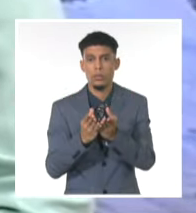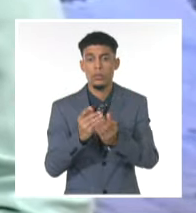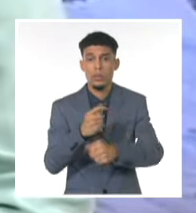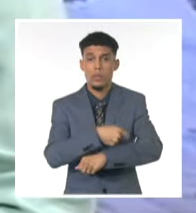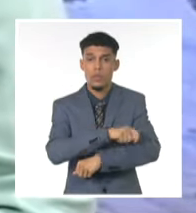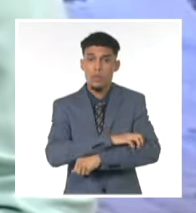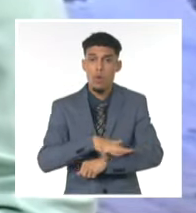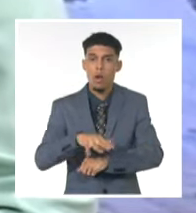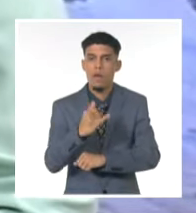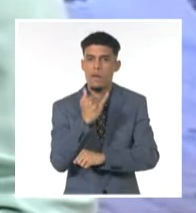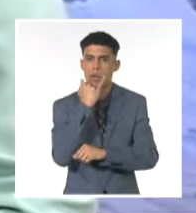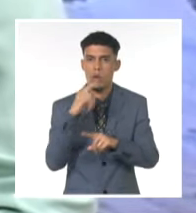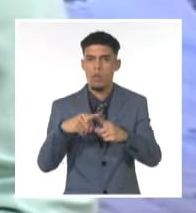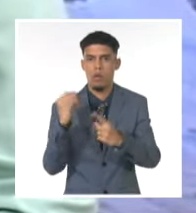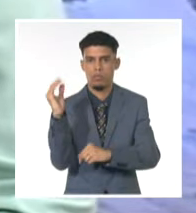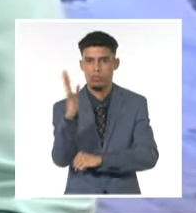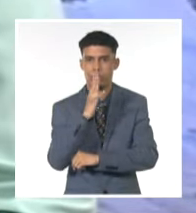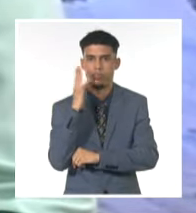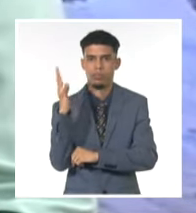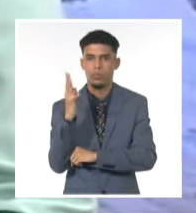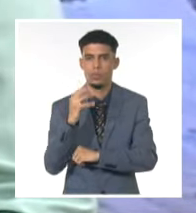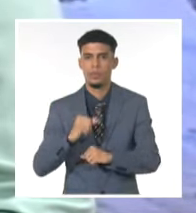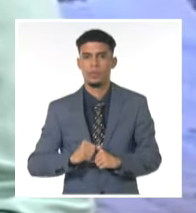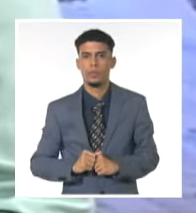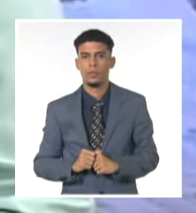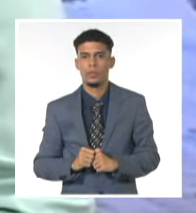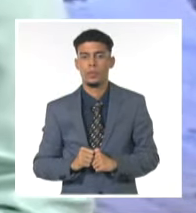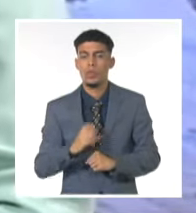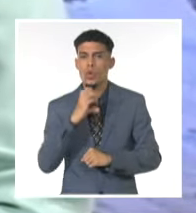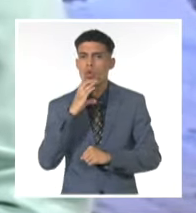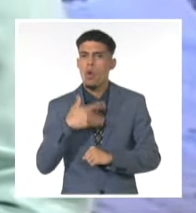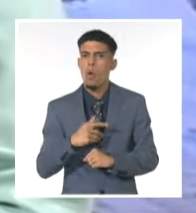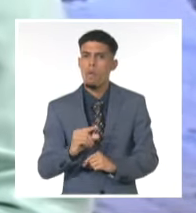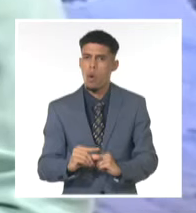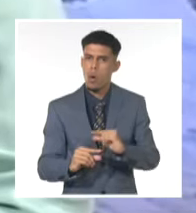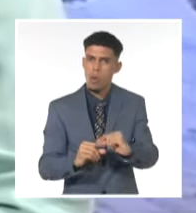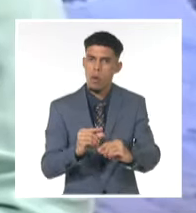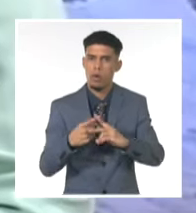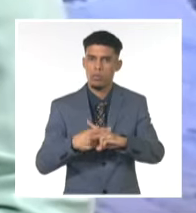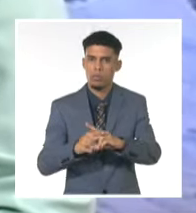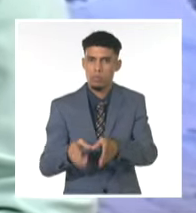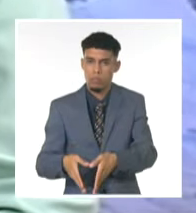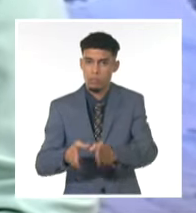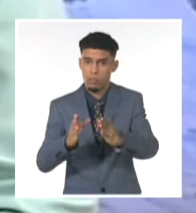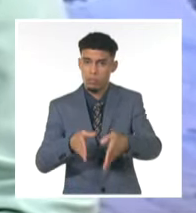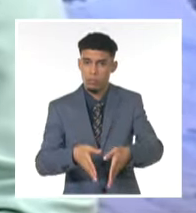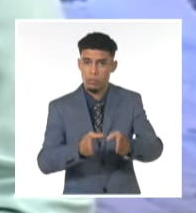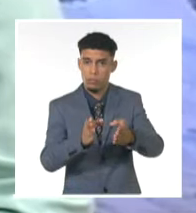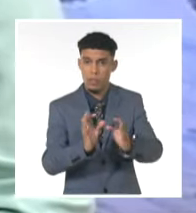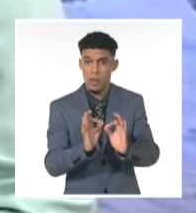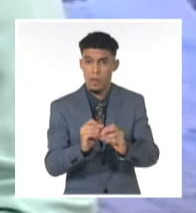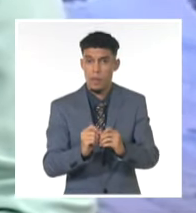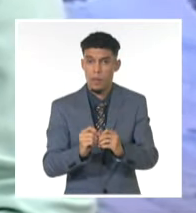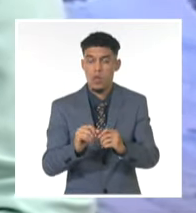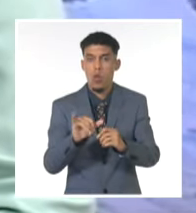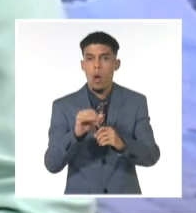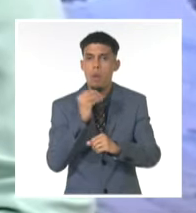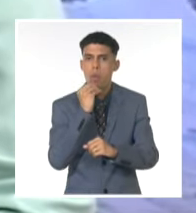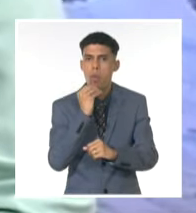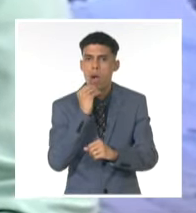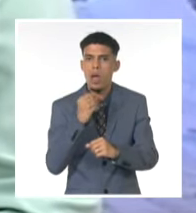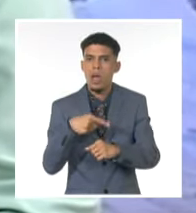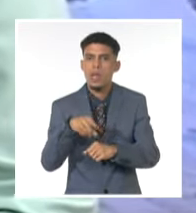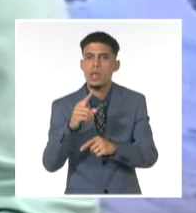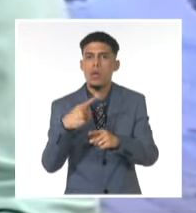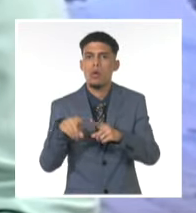tras el paso del huracán Oscar. Por cierto, de cómo se recuperan los viales que enlazarán a Imías con el resto de los municipios